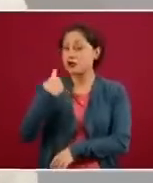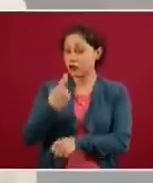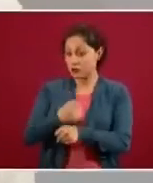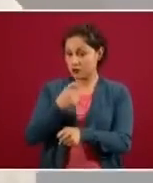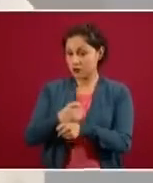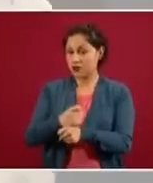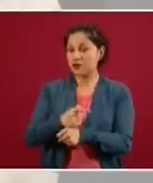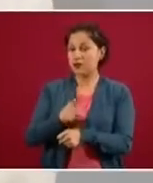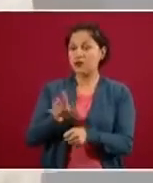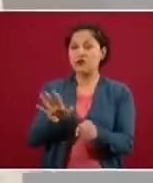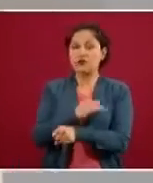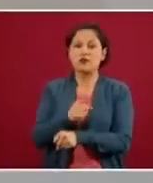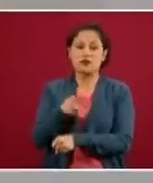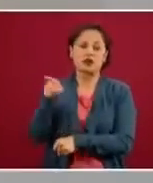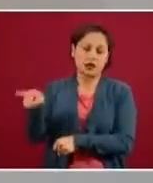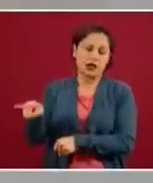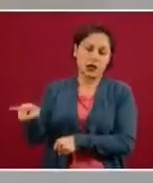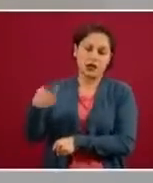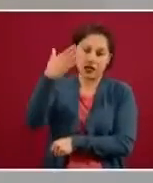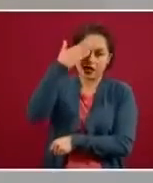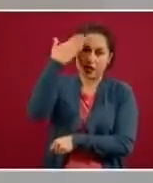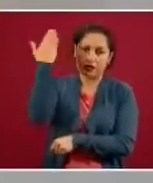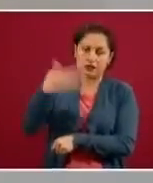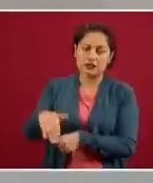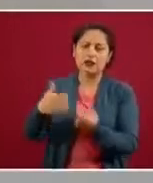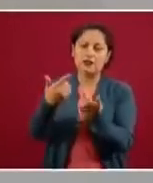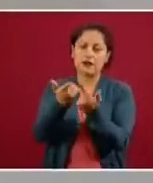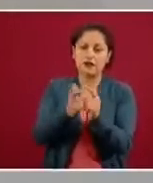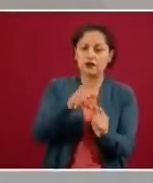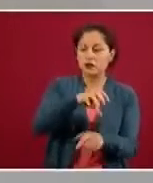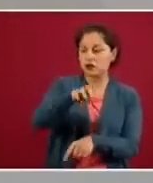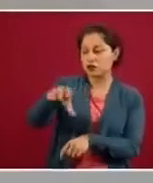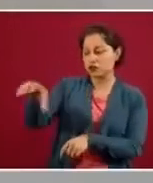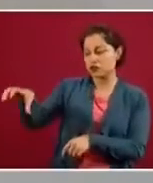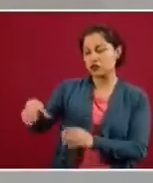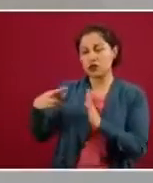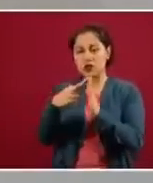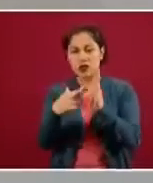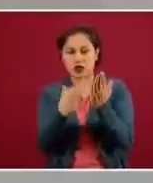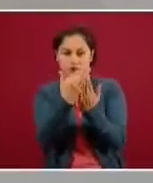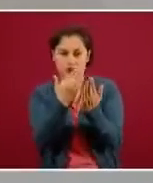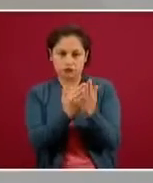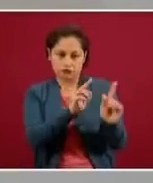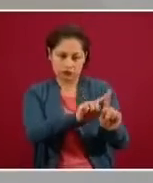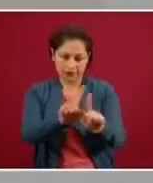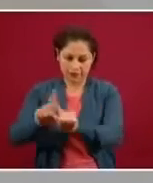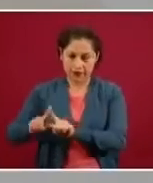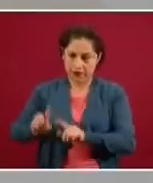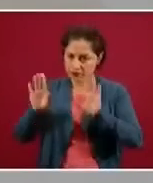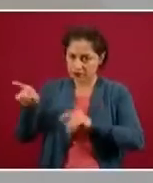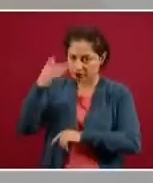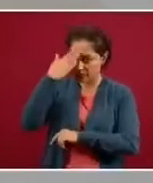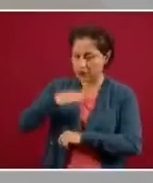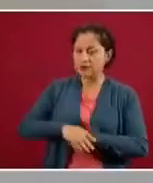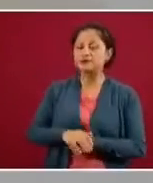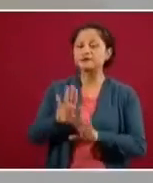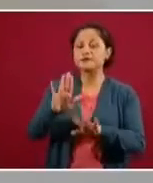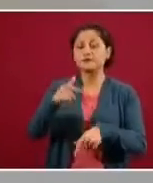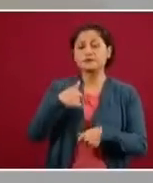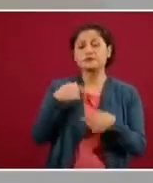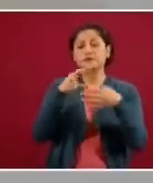él está coordinando los distintos grupos que elaboran las guías. Pero le comento sobre esto. Todavía no